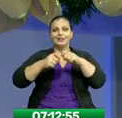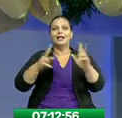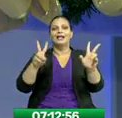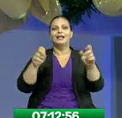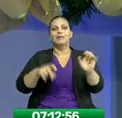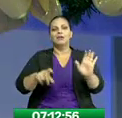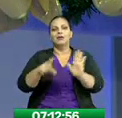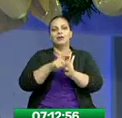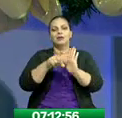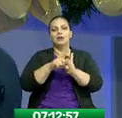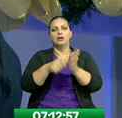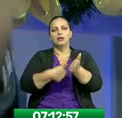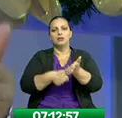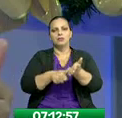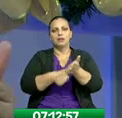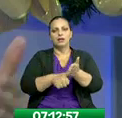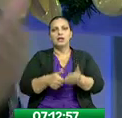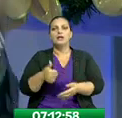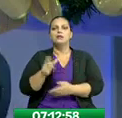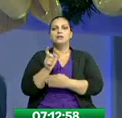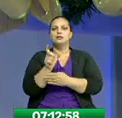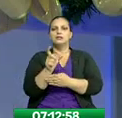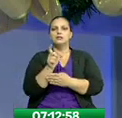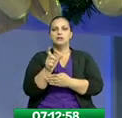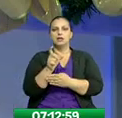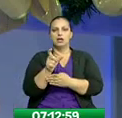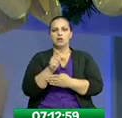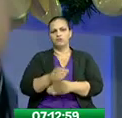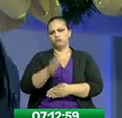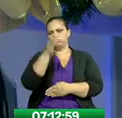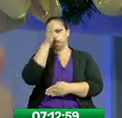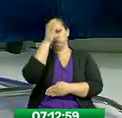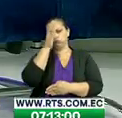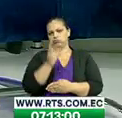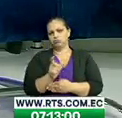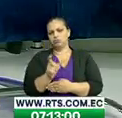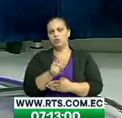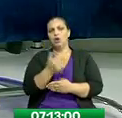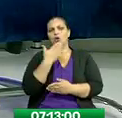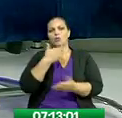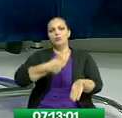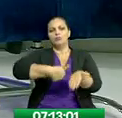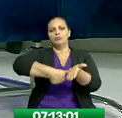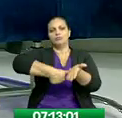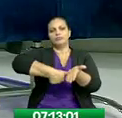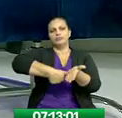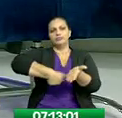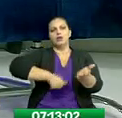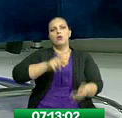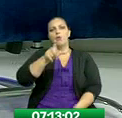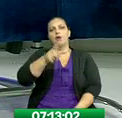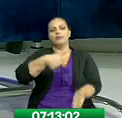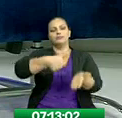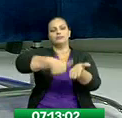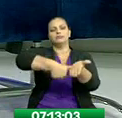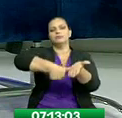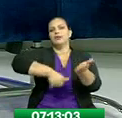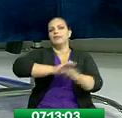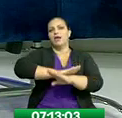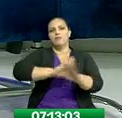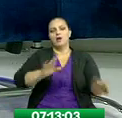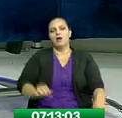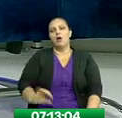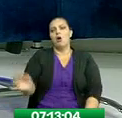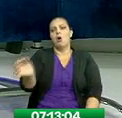y pasaporte biométrico. El próximo año los ecuatorianos vamos a tener ya una cédula digital y un pasaporte digital. Vamos a ir al proceso de